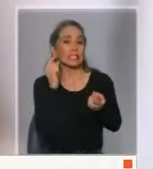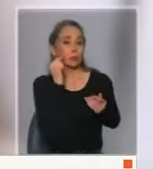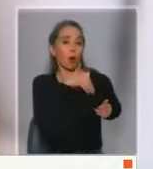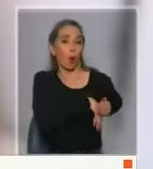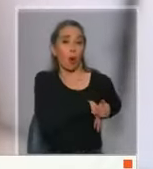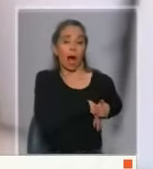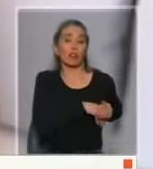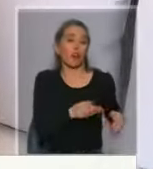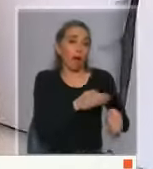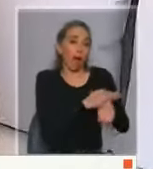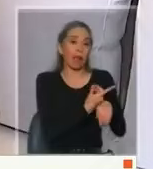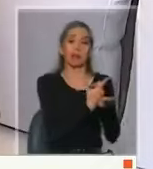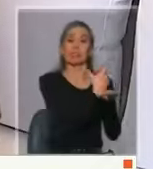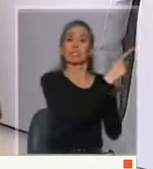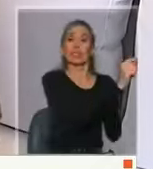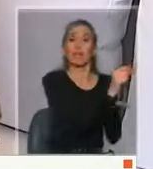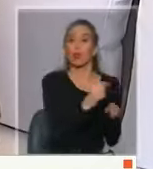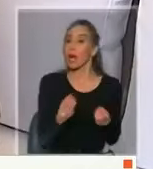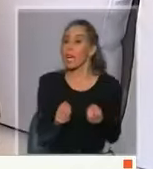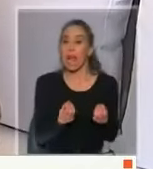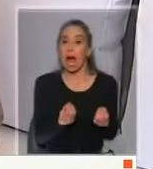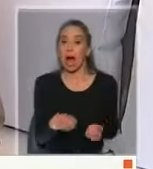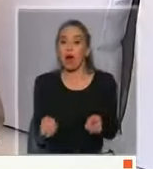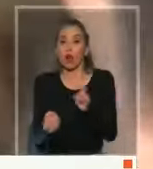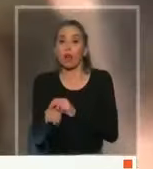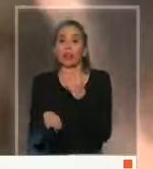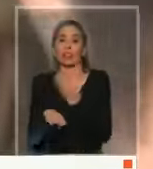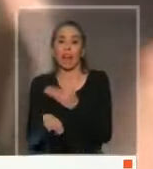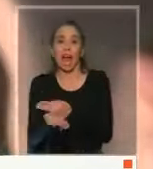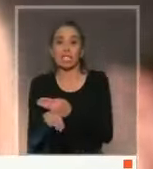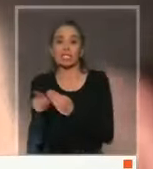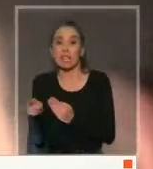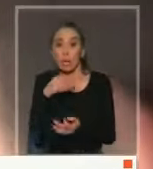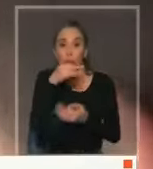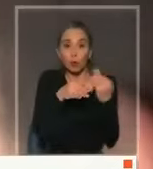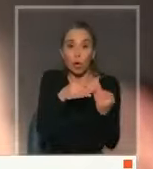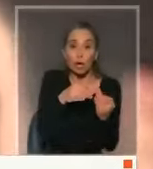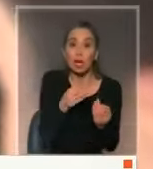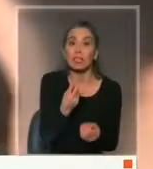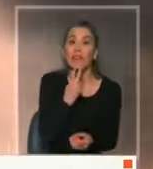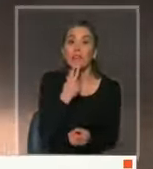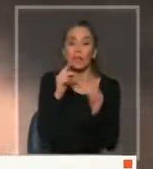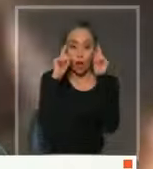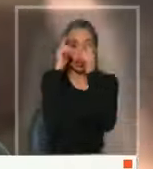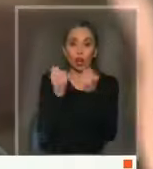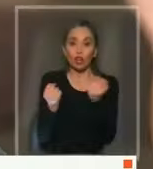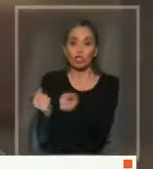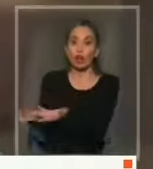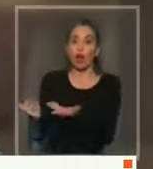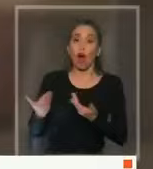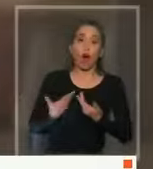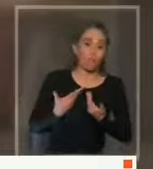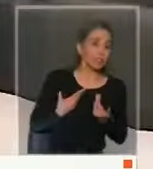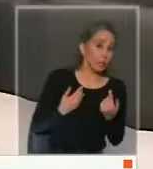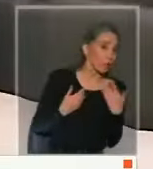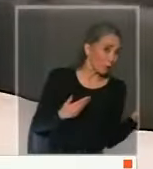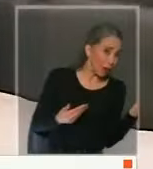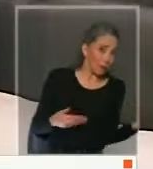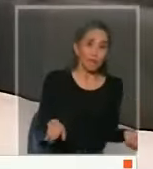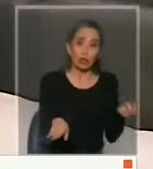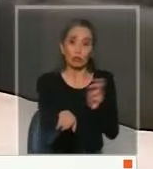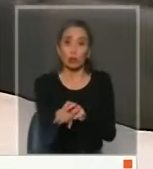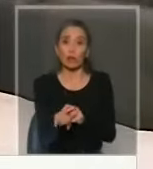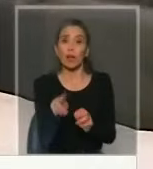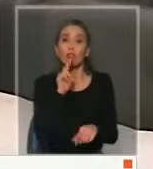antes, no le quedó más que irse en un taxi. Desde acá, Gonzalo comenta lo que vivió con el conductor que le ofreció llevarlo. A los